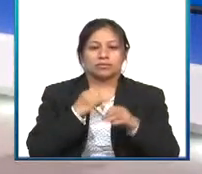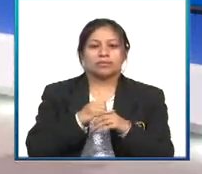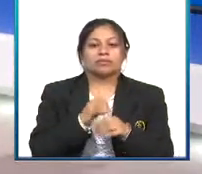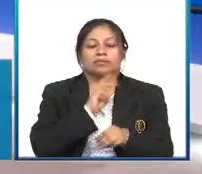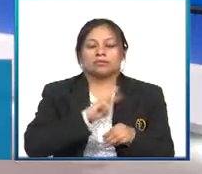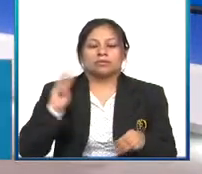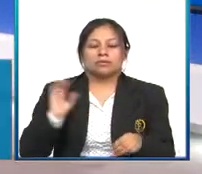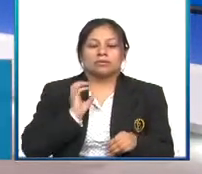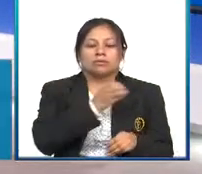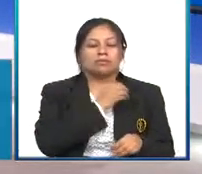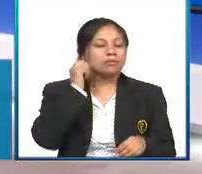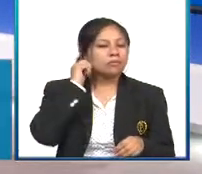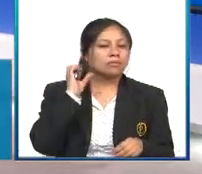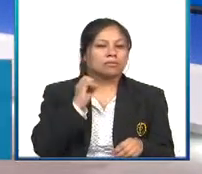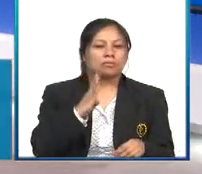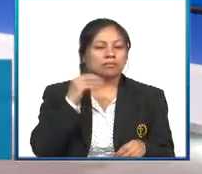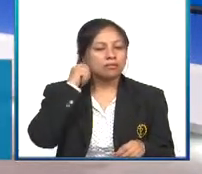en